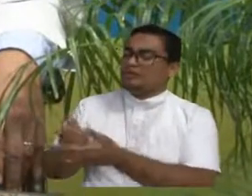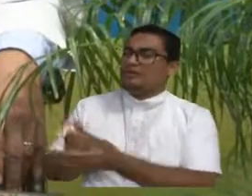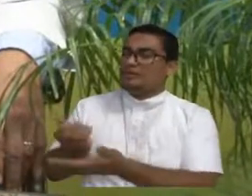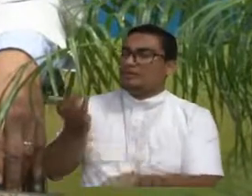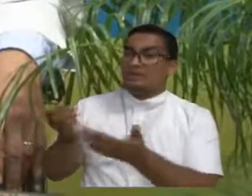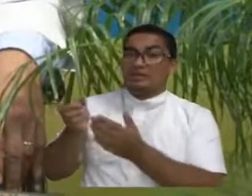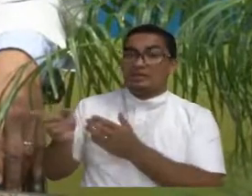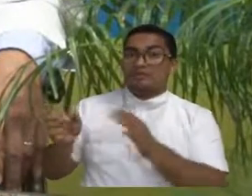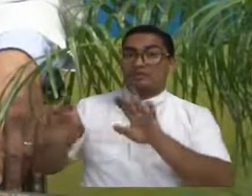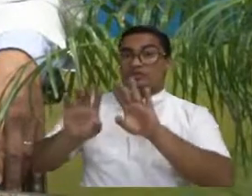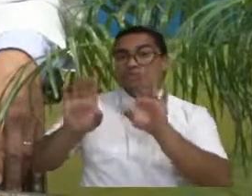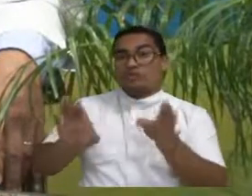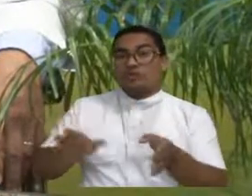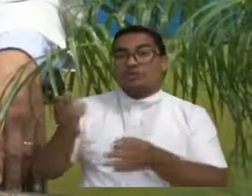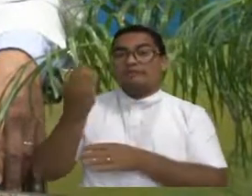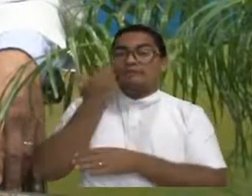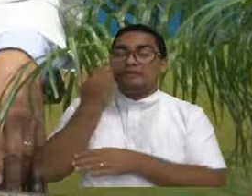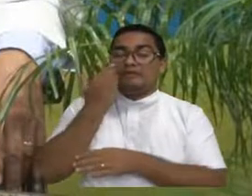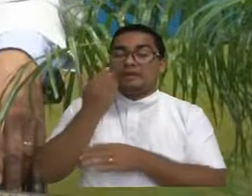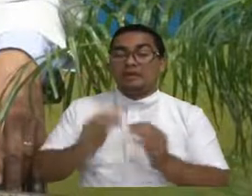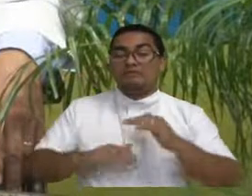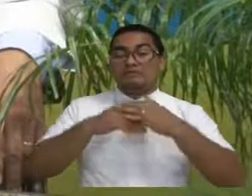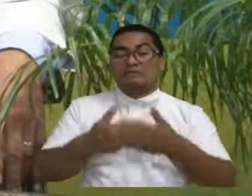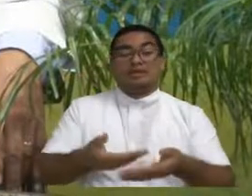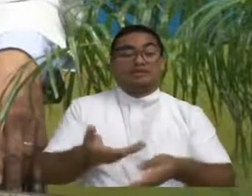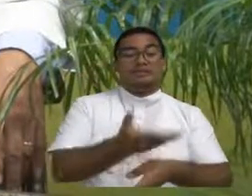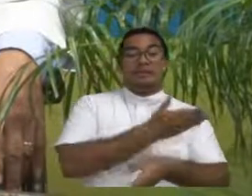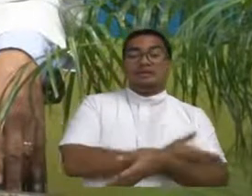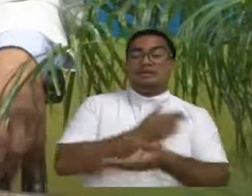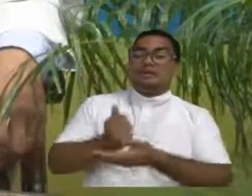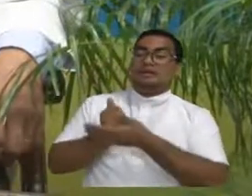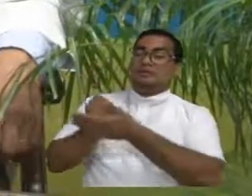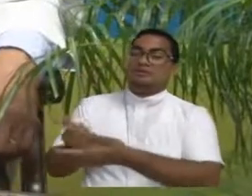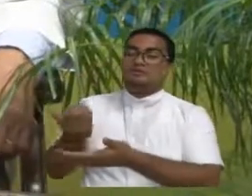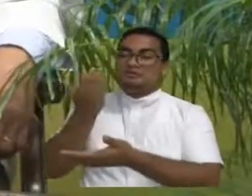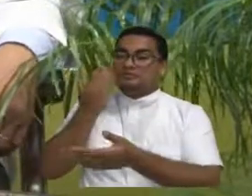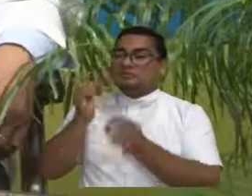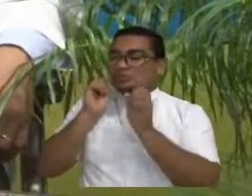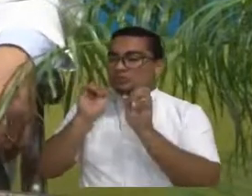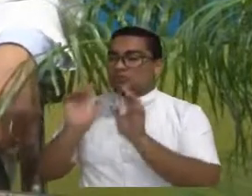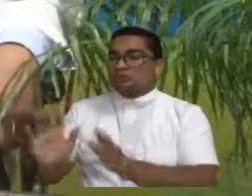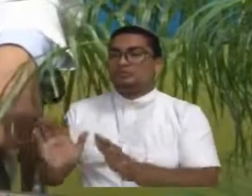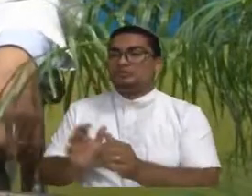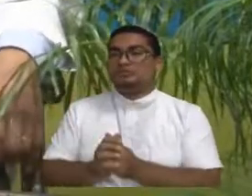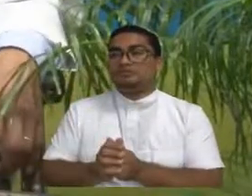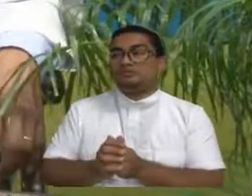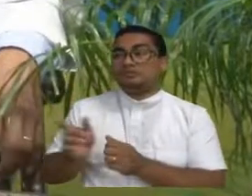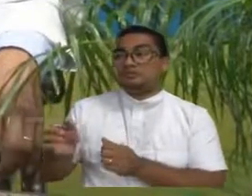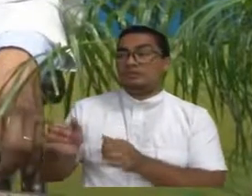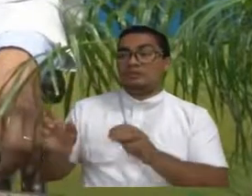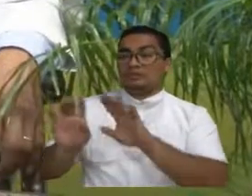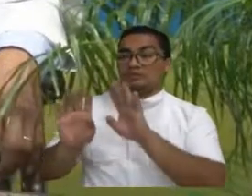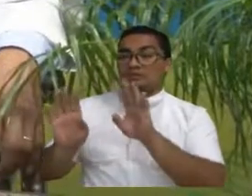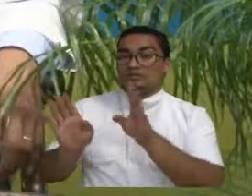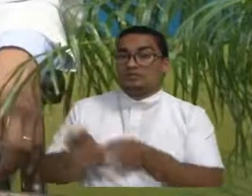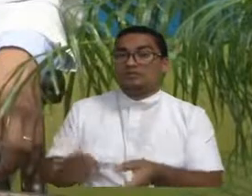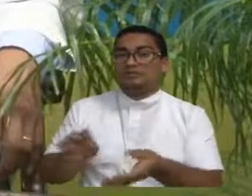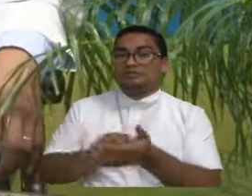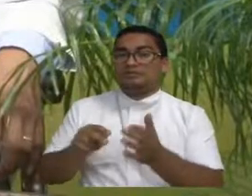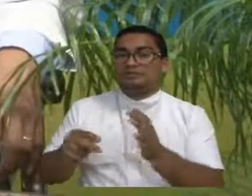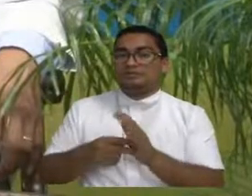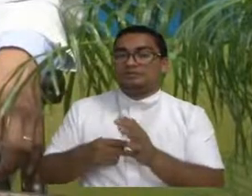esta persona desde antes del embarazo. ¿Por qué? Porque en esta persona ocurren disminución de